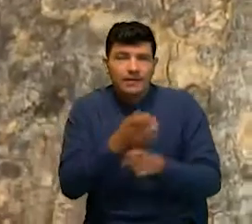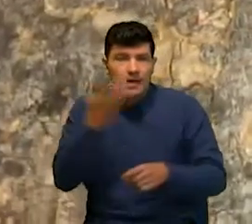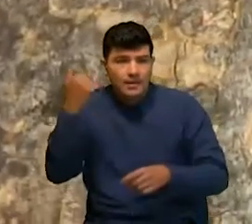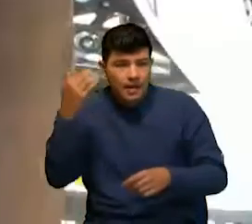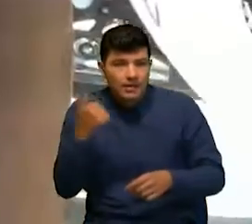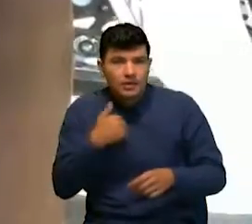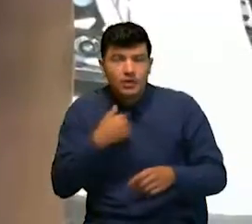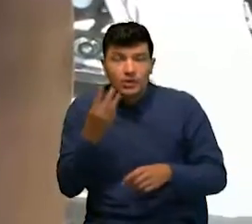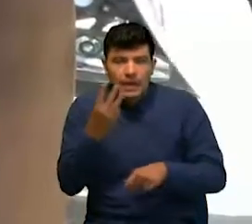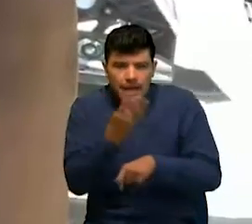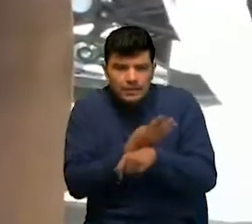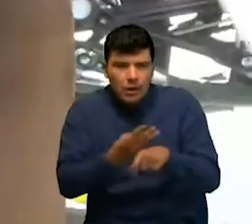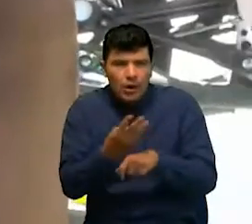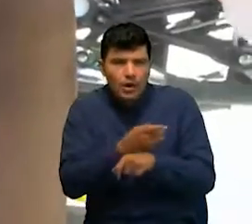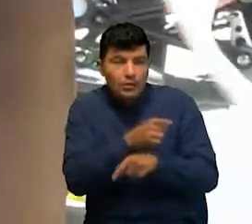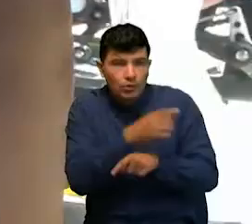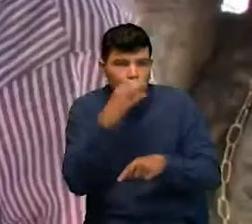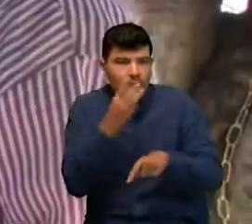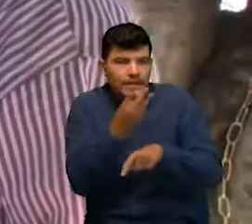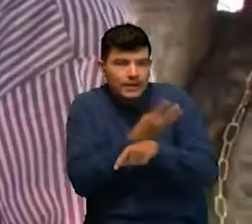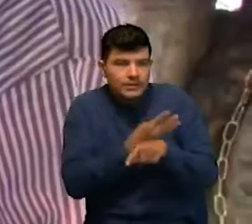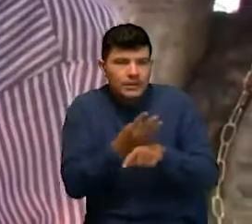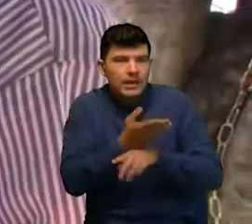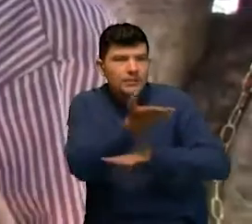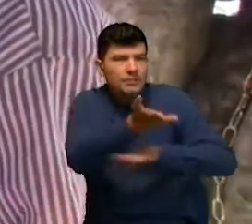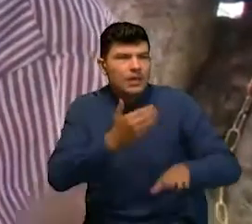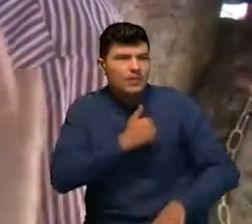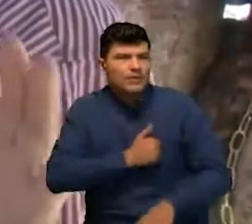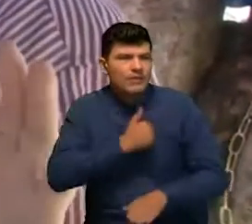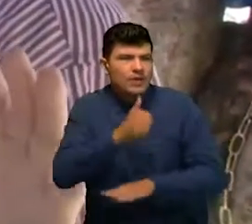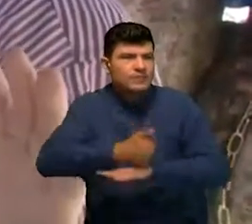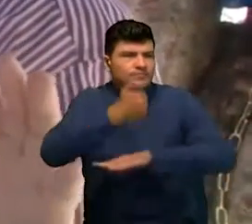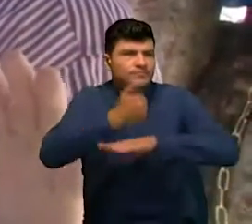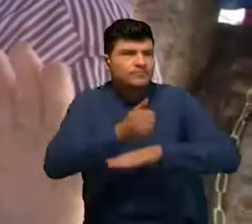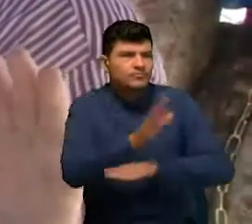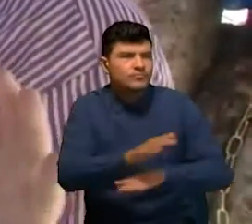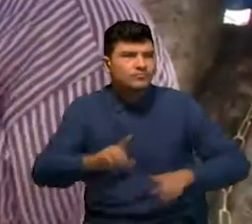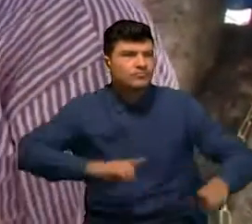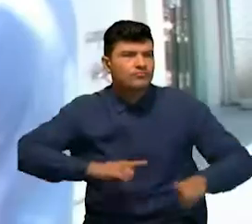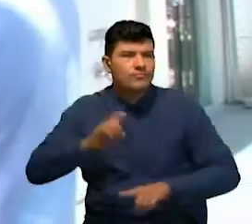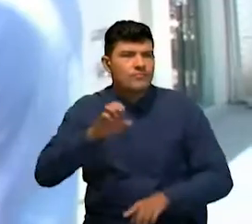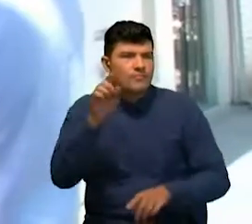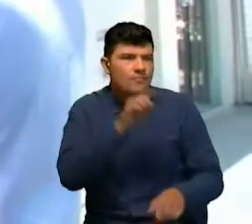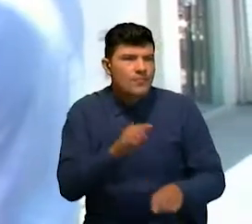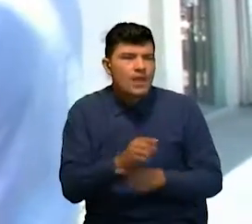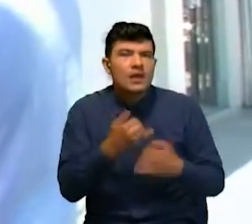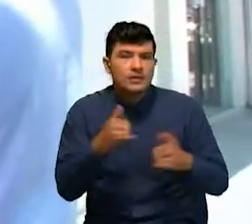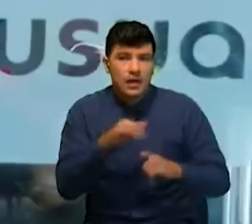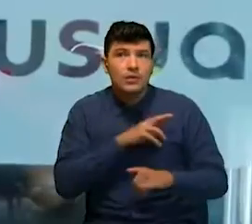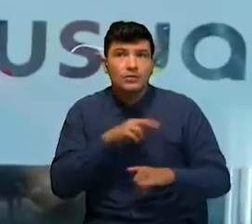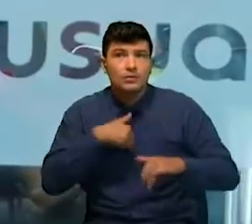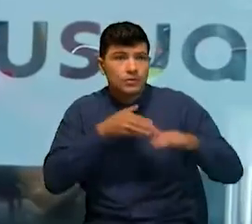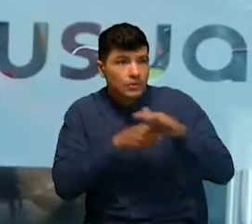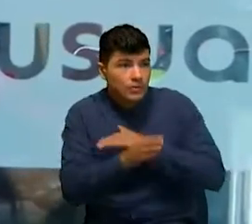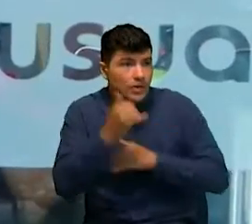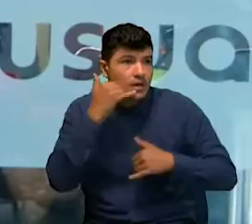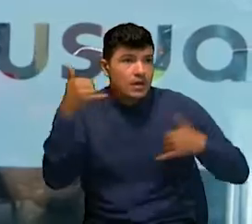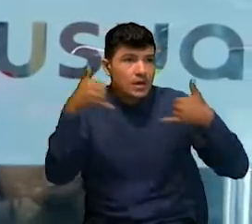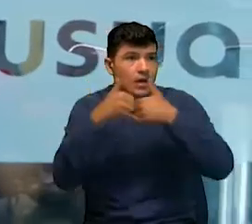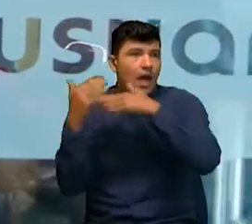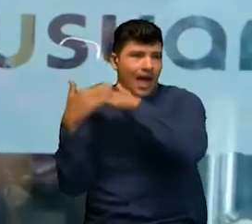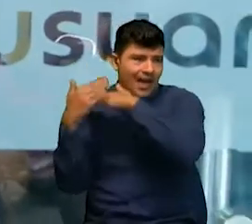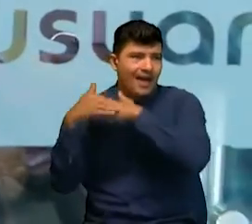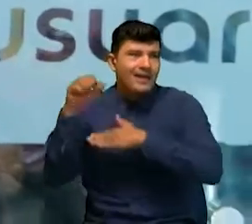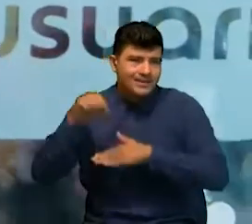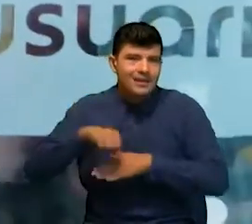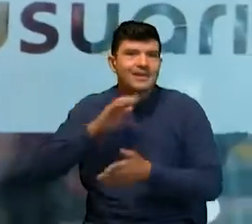casi tres horas de encadenamiento y de haber solicitado la presencia de la encargada del área administrativa de la dps logramos ingresar y por teléfono nos notificaron que